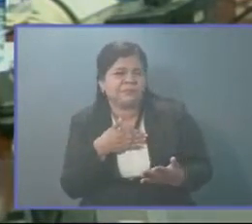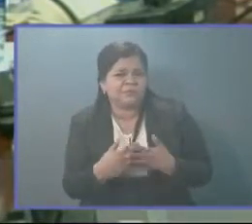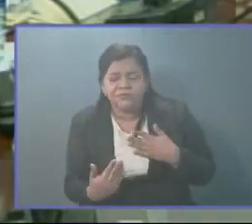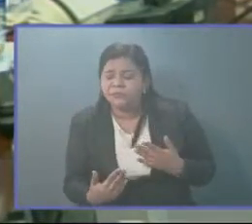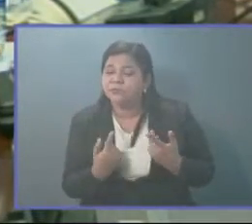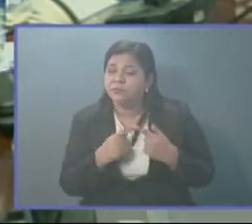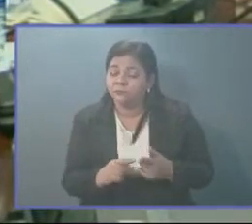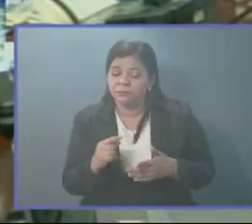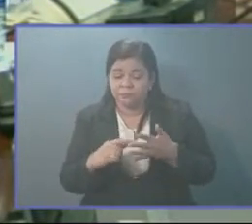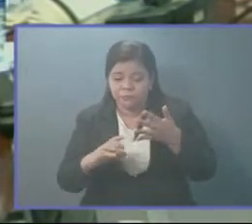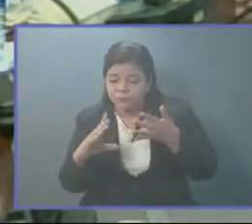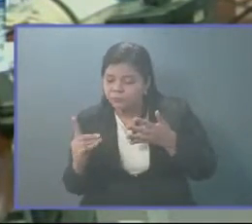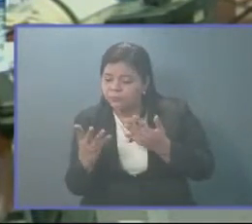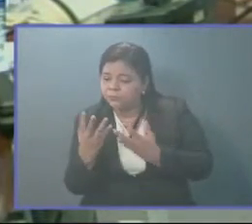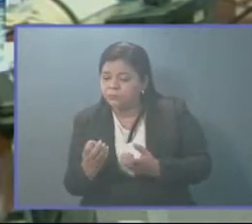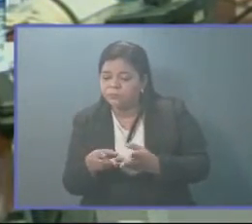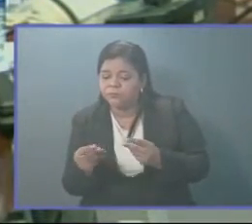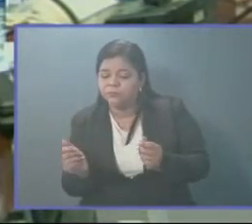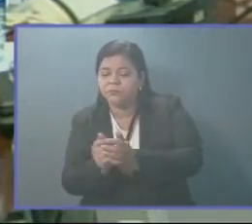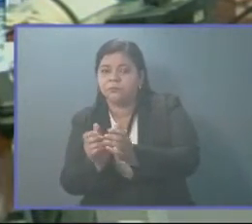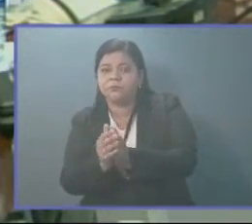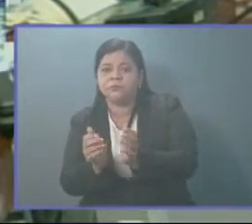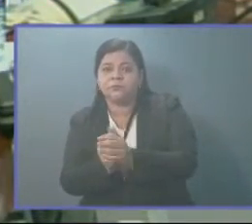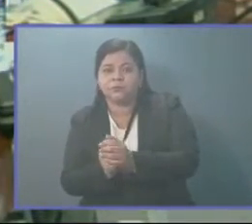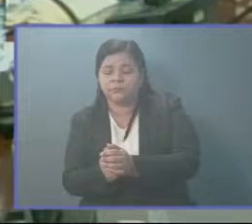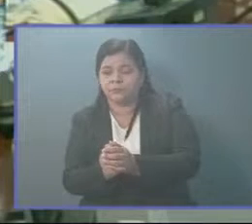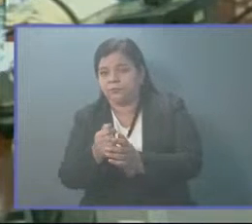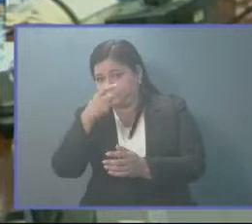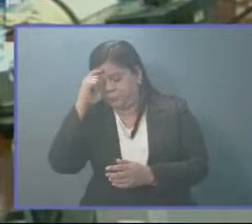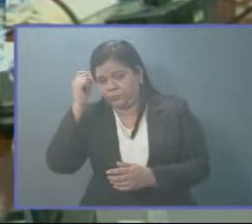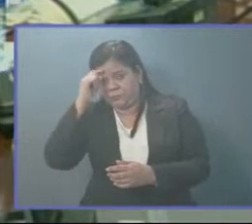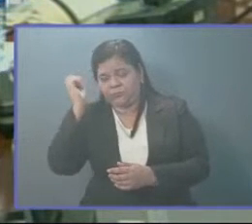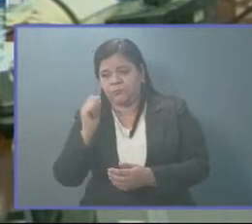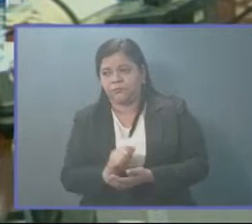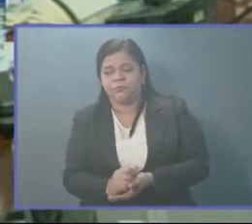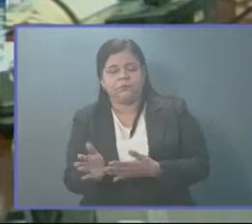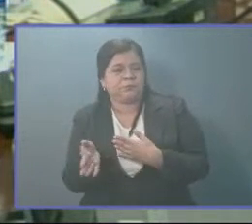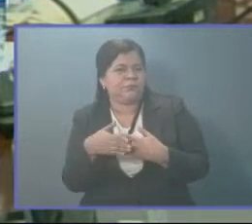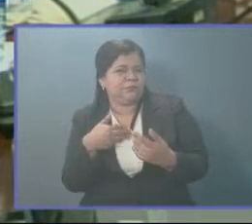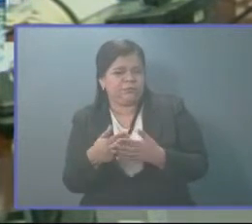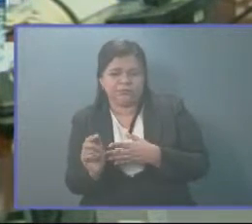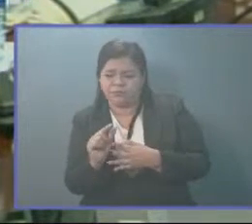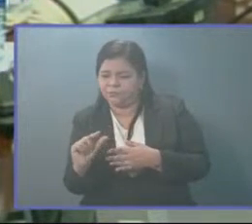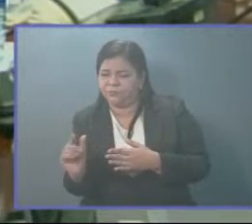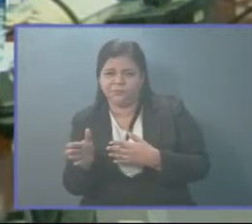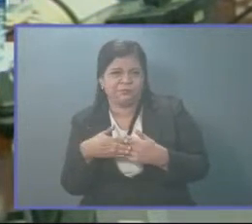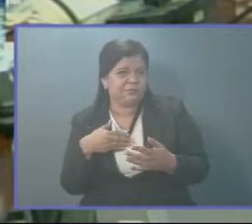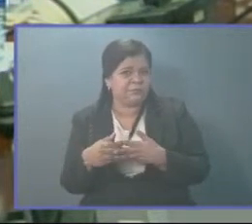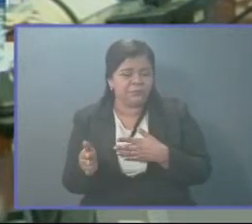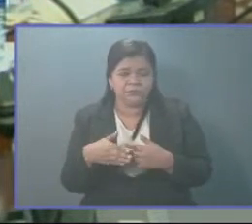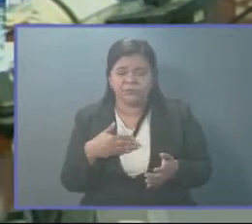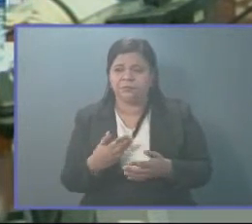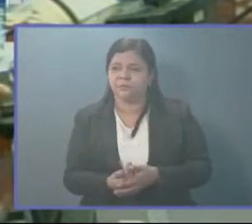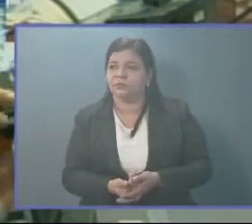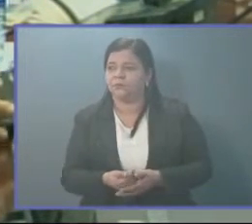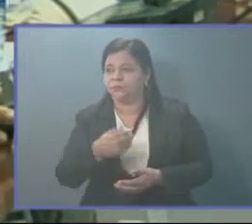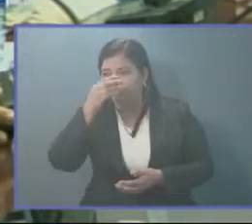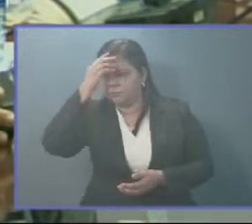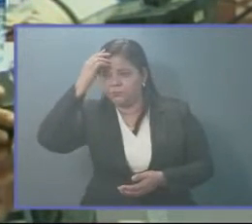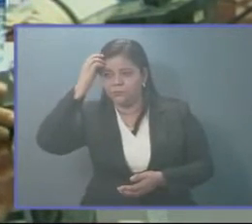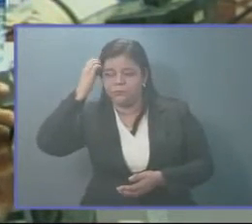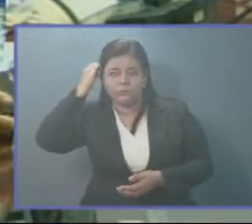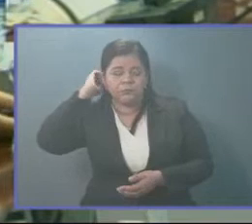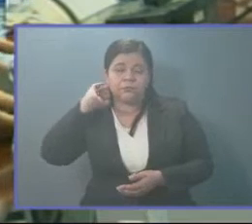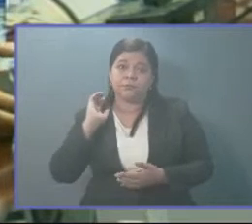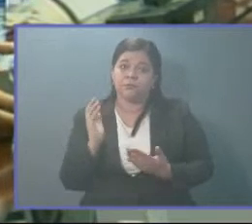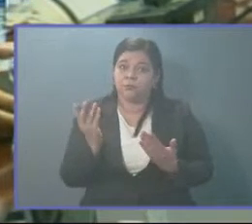lo que busca es resolver conflictos laborales, independientemente del sector en el que se puedan dar. Hoy